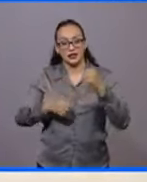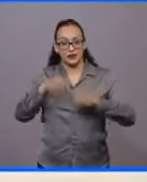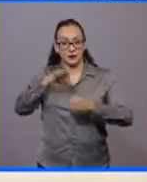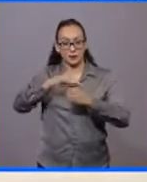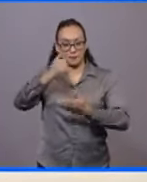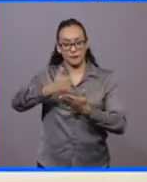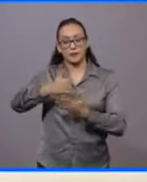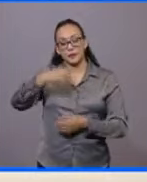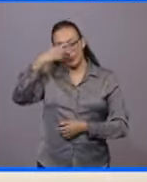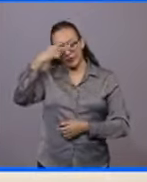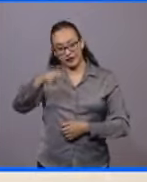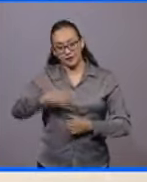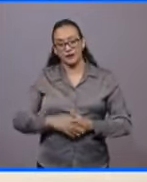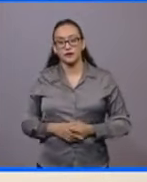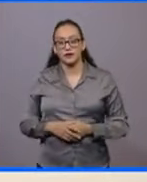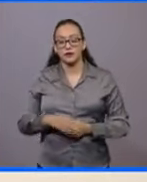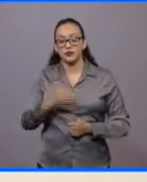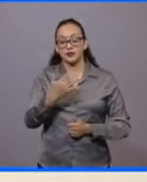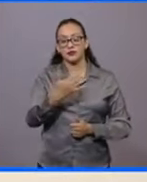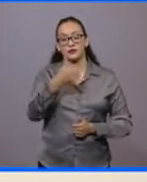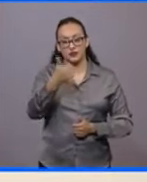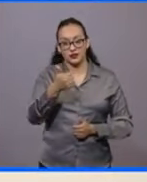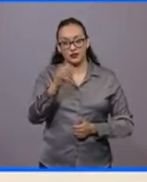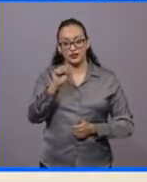Electoral de la Ciudad de México,